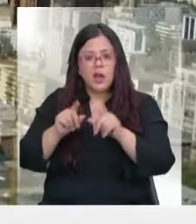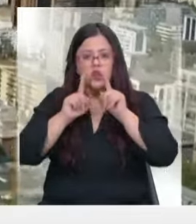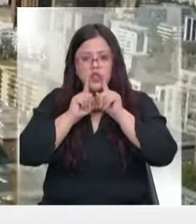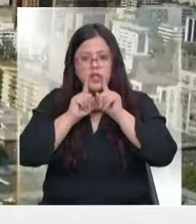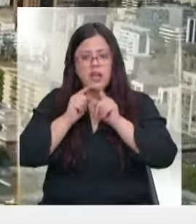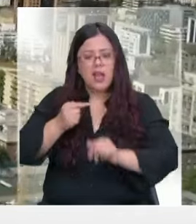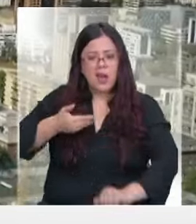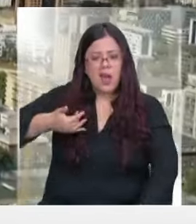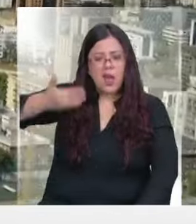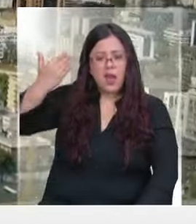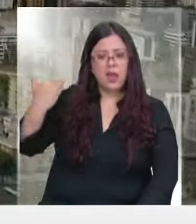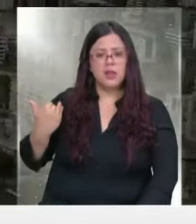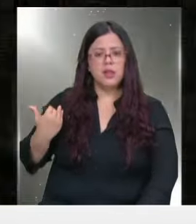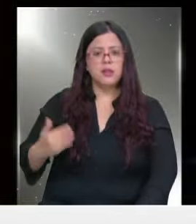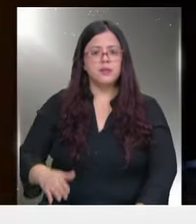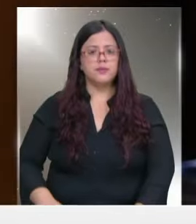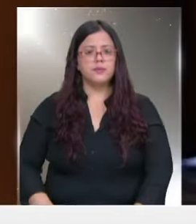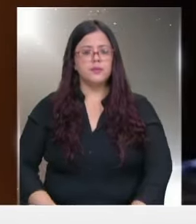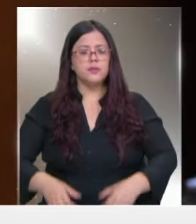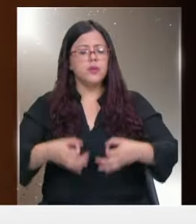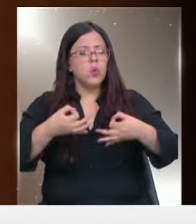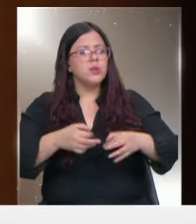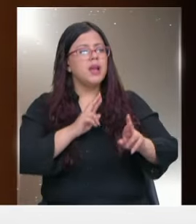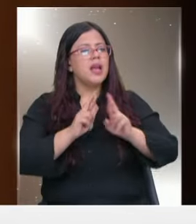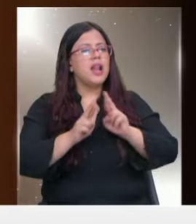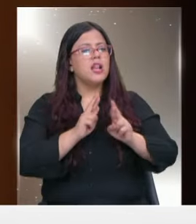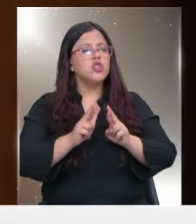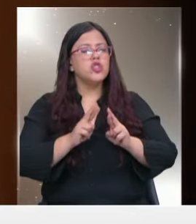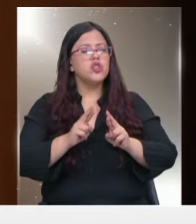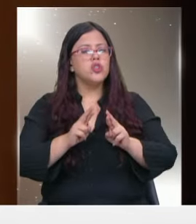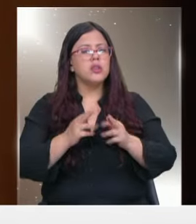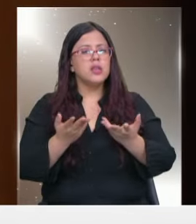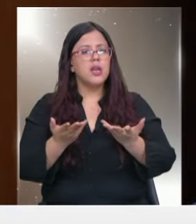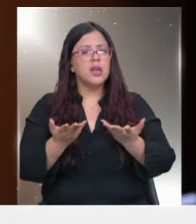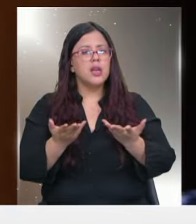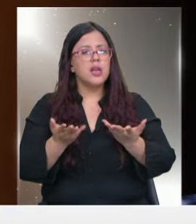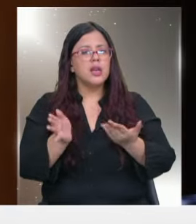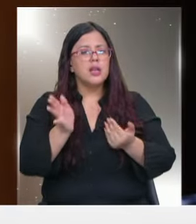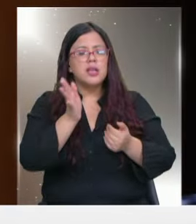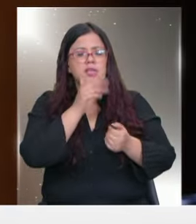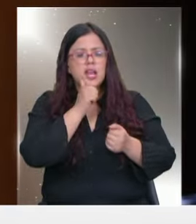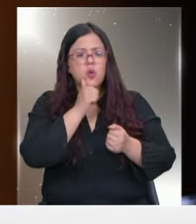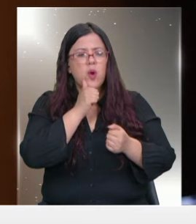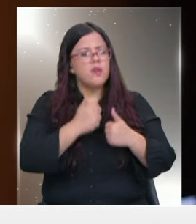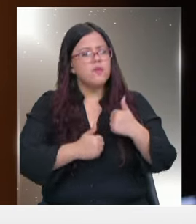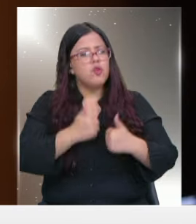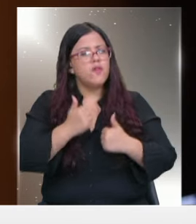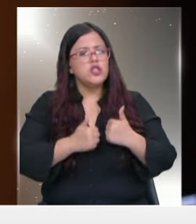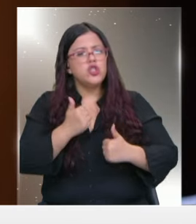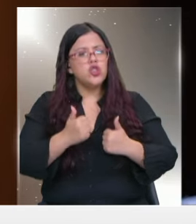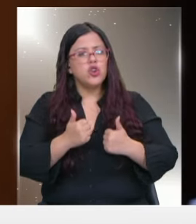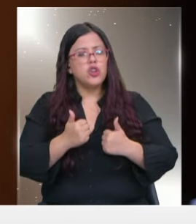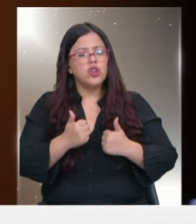hotel. ¿Cuándo la relación con Manuel Monsalve se sale del plano estrictamente profesional y